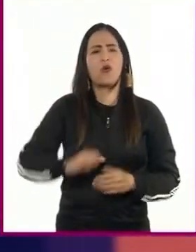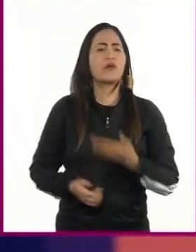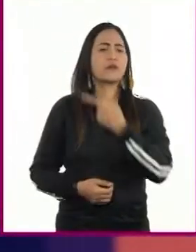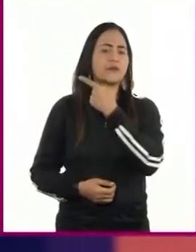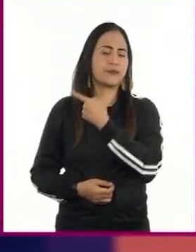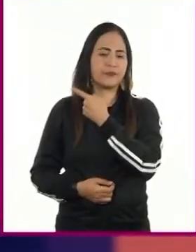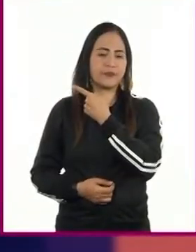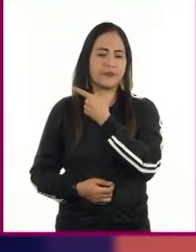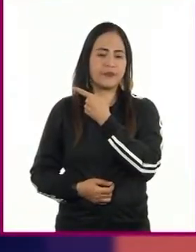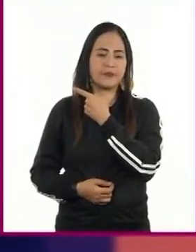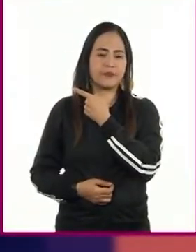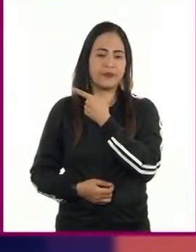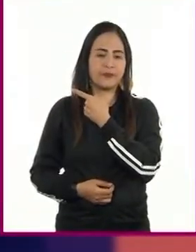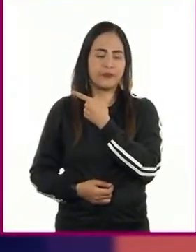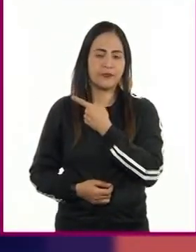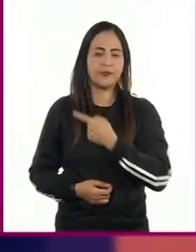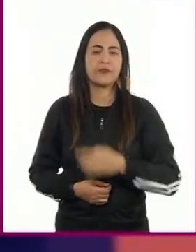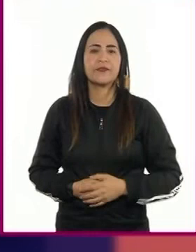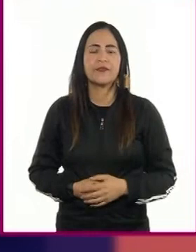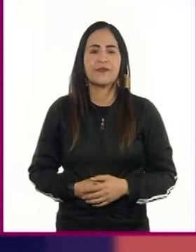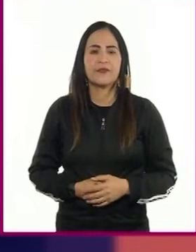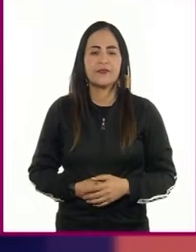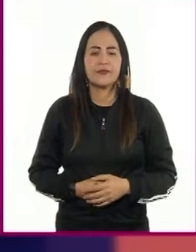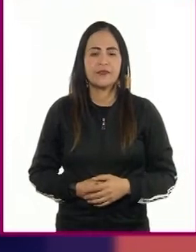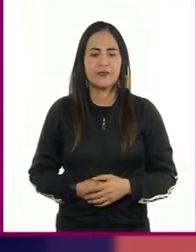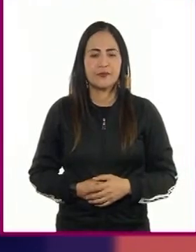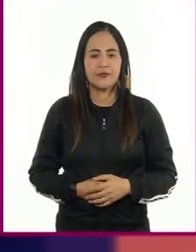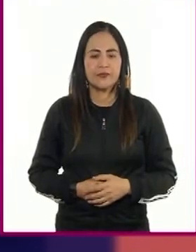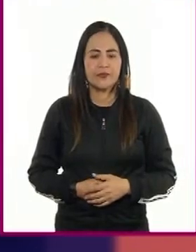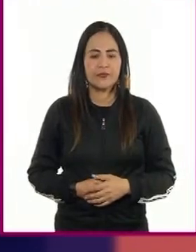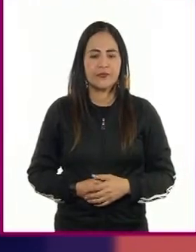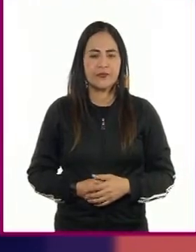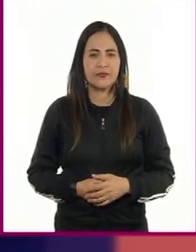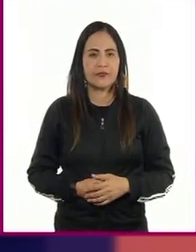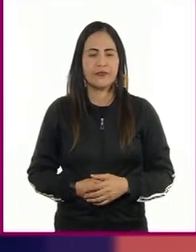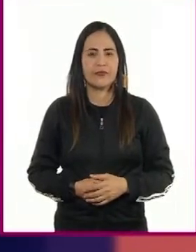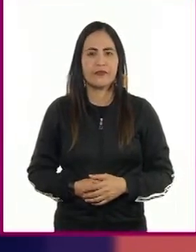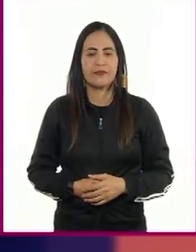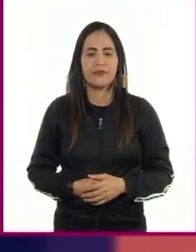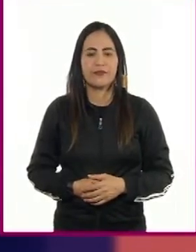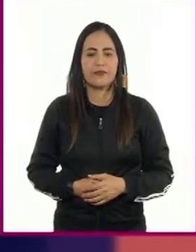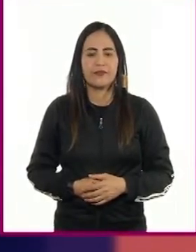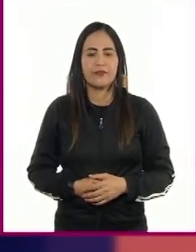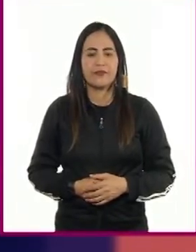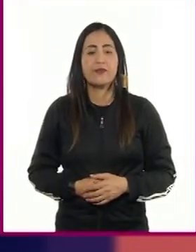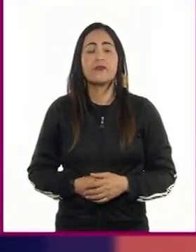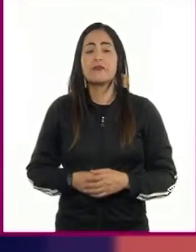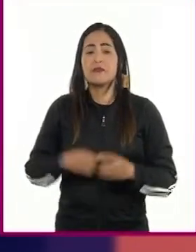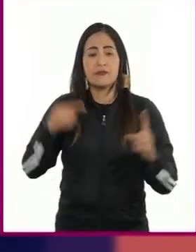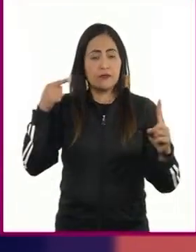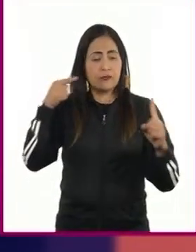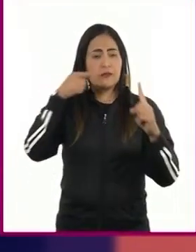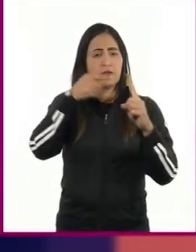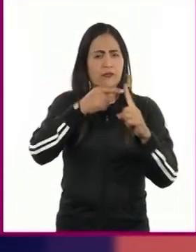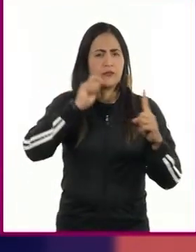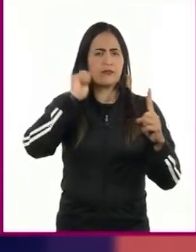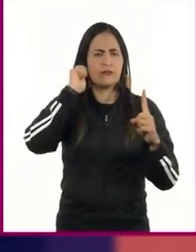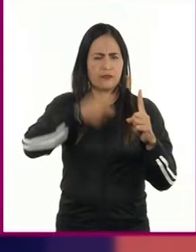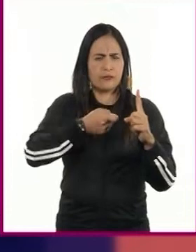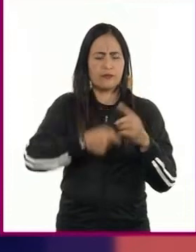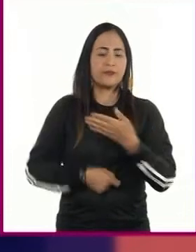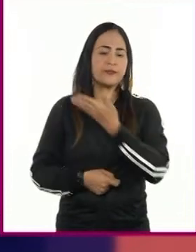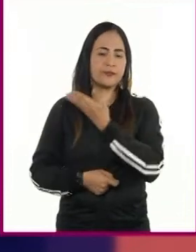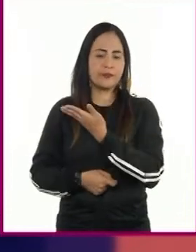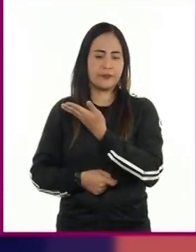el aprendizaje esperado. Presenta una exposición acerca de un tema de interés general y nos enfocaremos específicamente